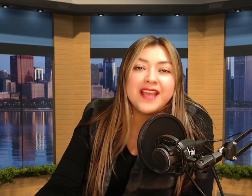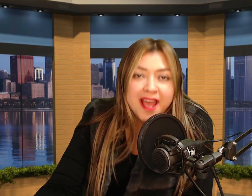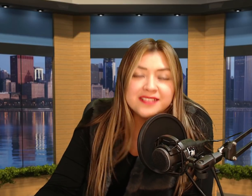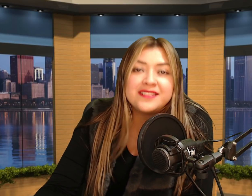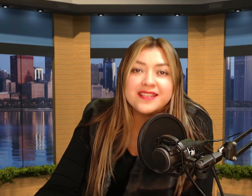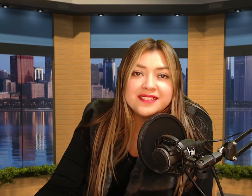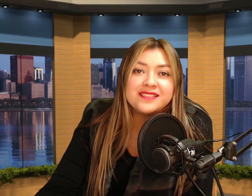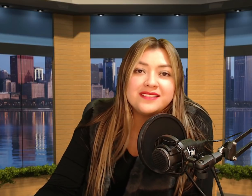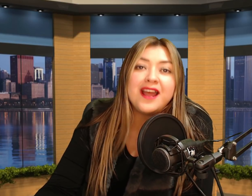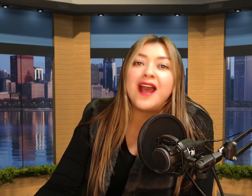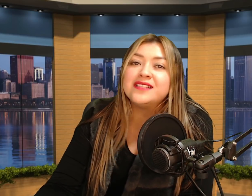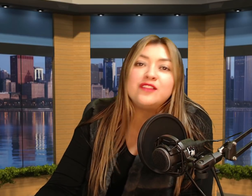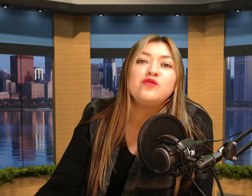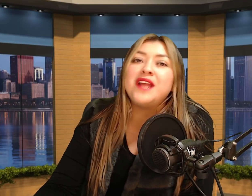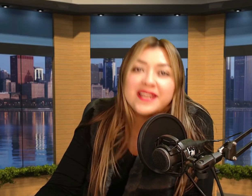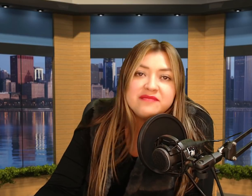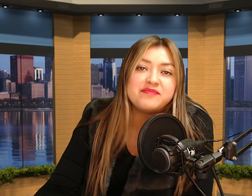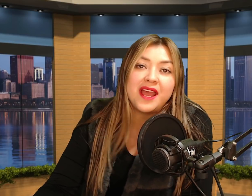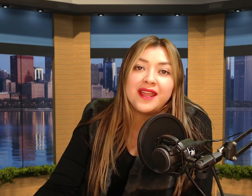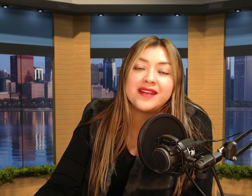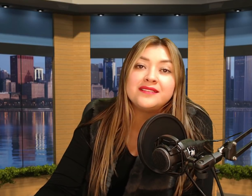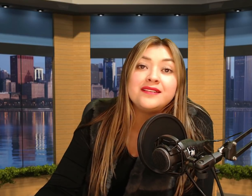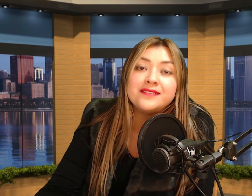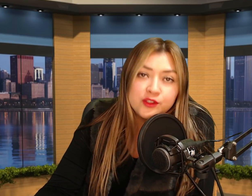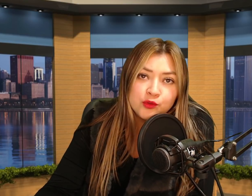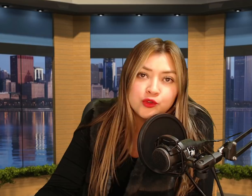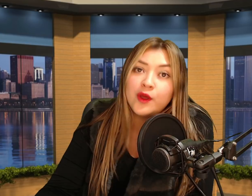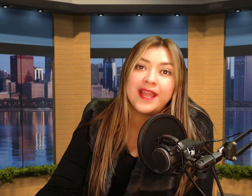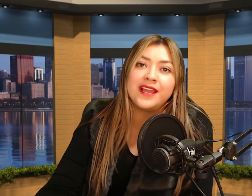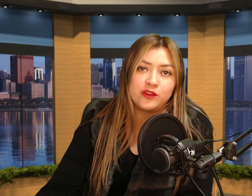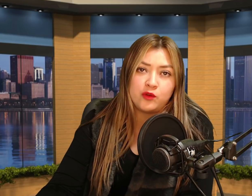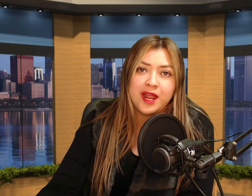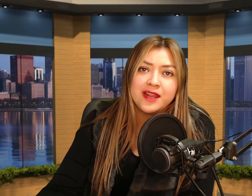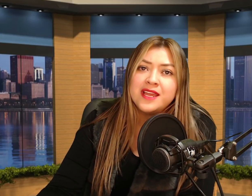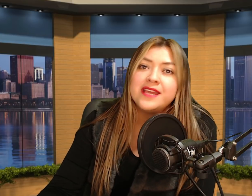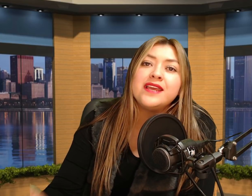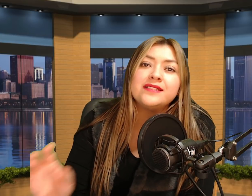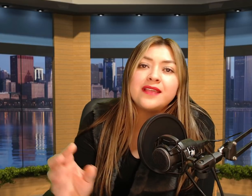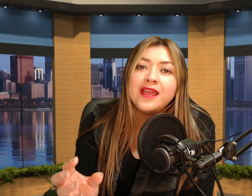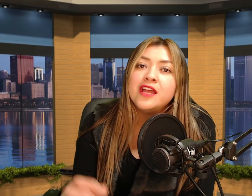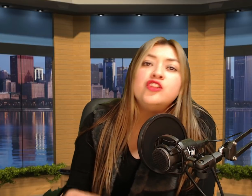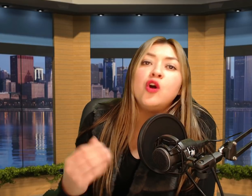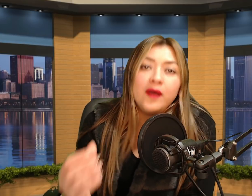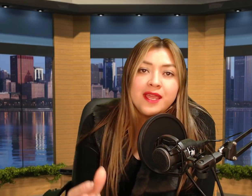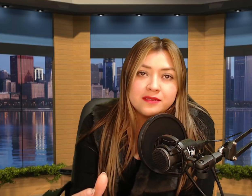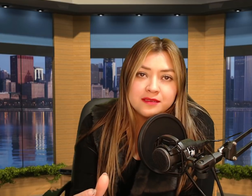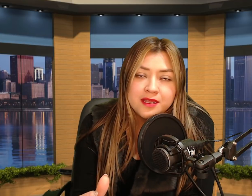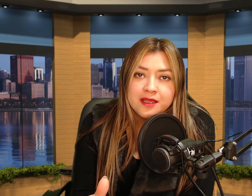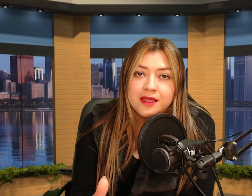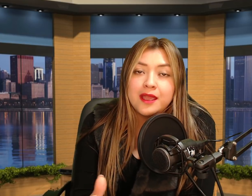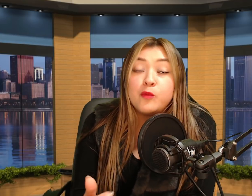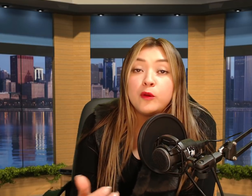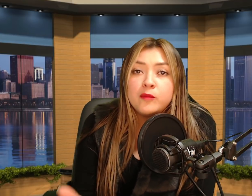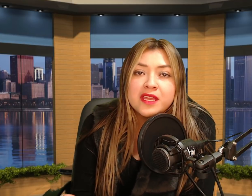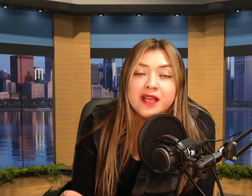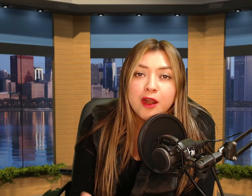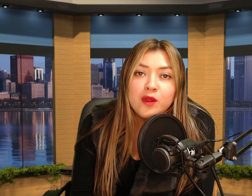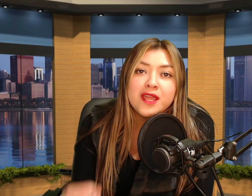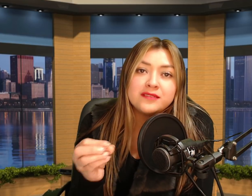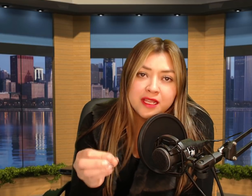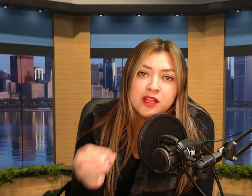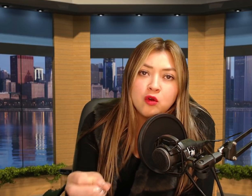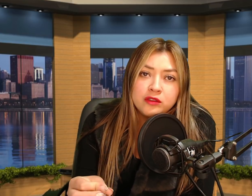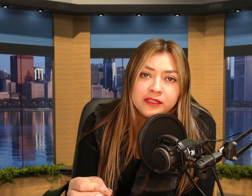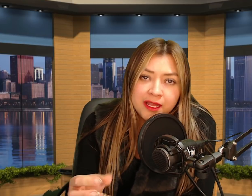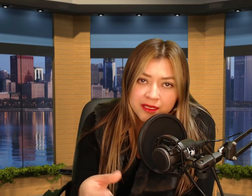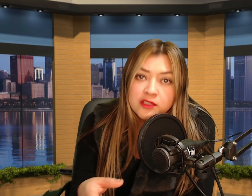ya se necesita hacer una limpia en este instituto electoral y es que no es que el pueblo mexicano